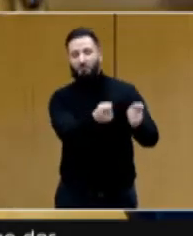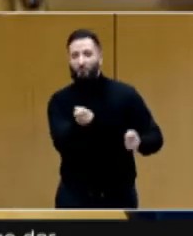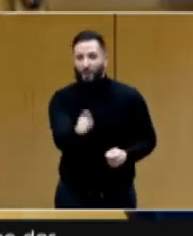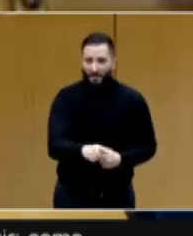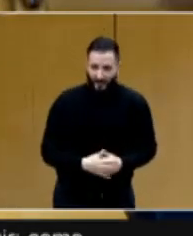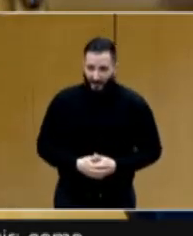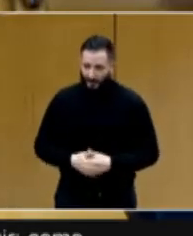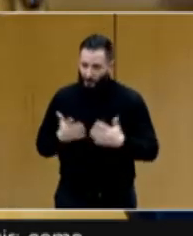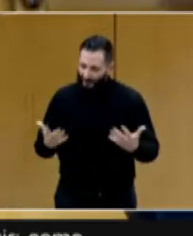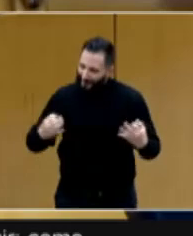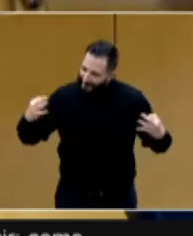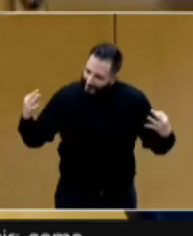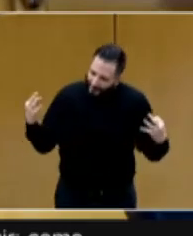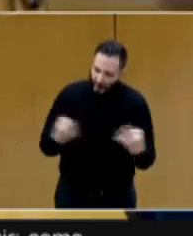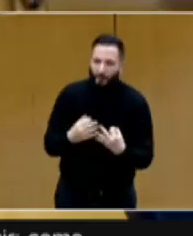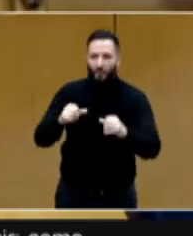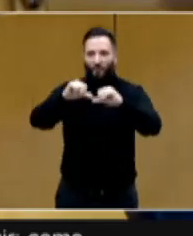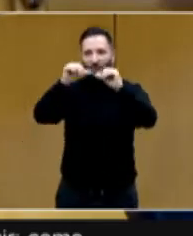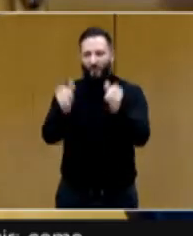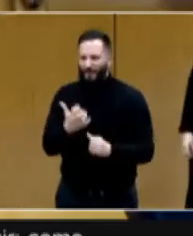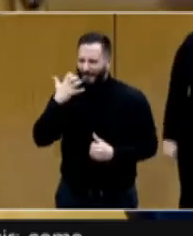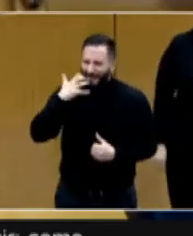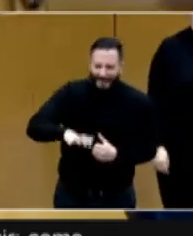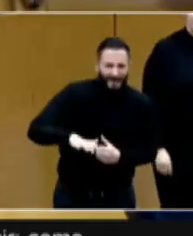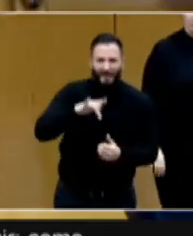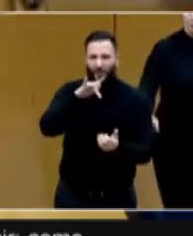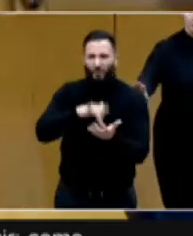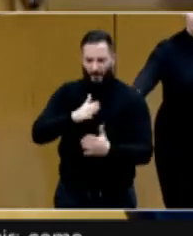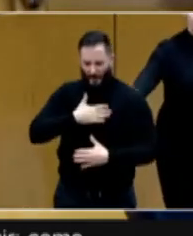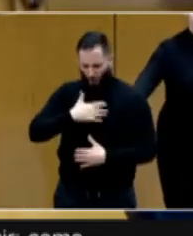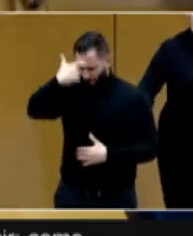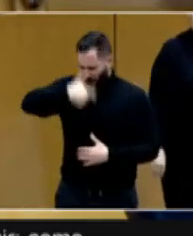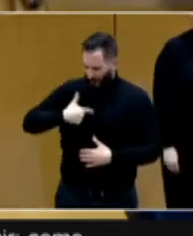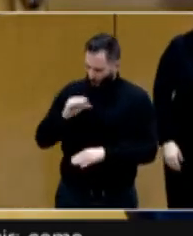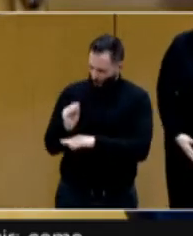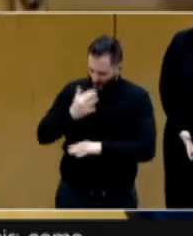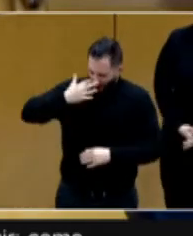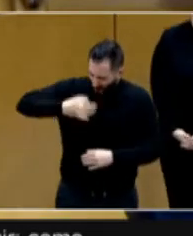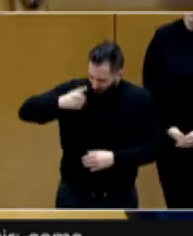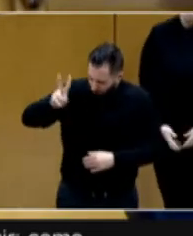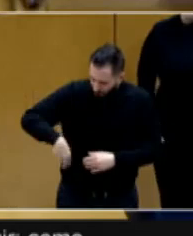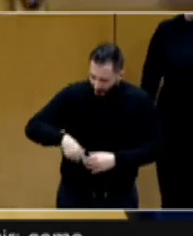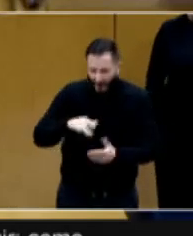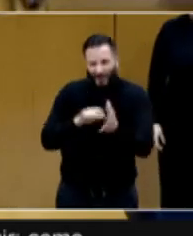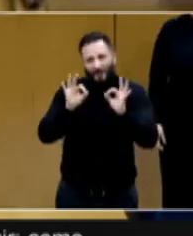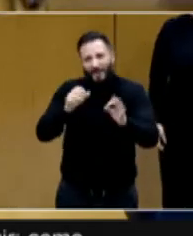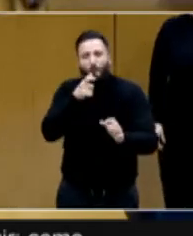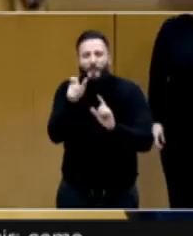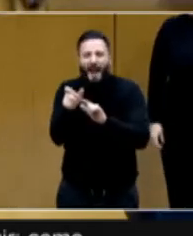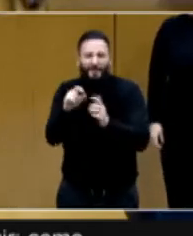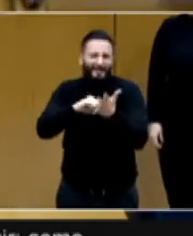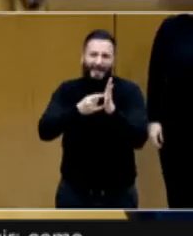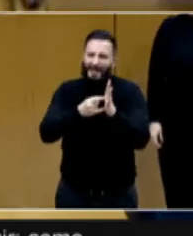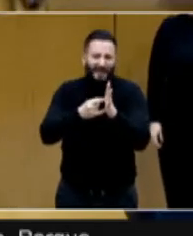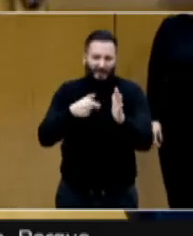extraña demostró un acta de autoridad diga usted que yo soy el guardado derecho eso son cuestiones técnicas que no vamos a discutir tal vez aquí